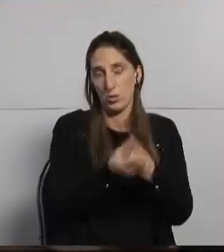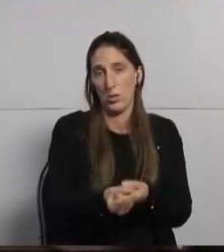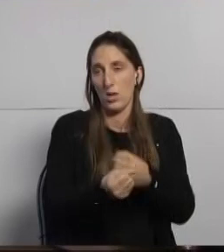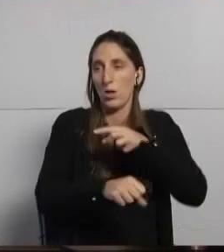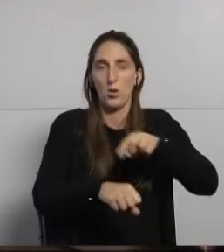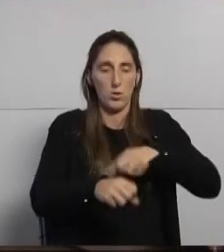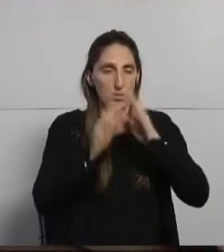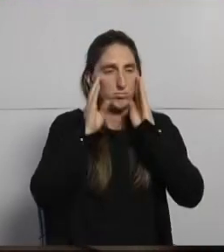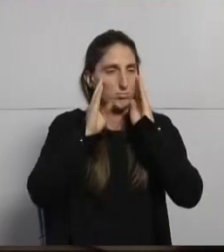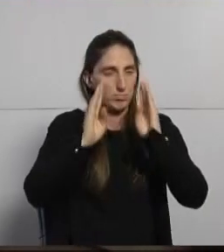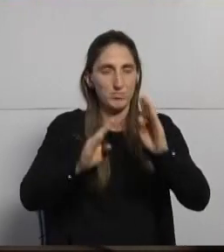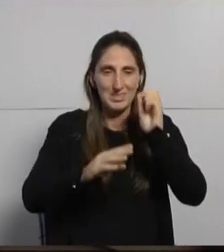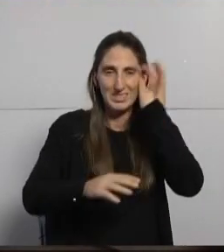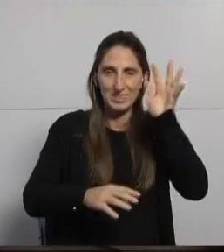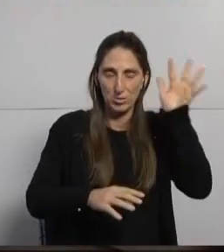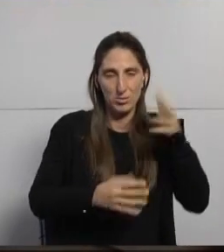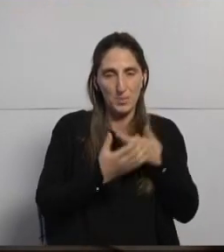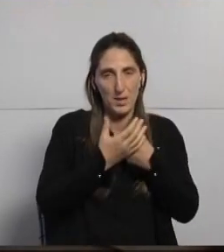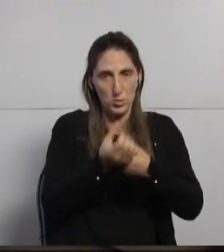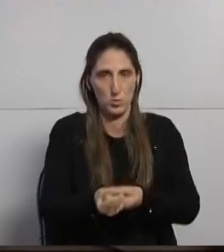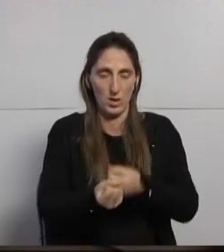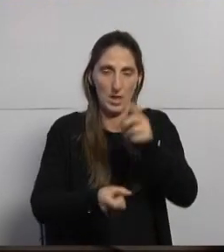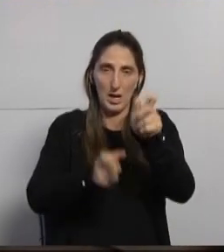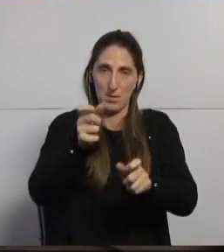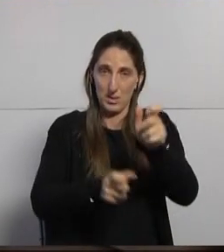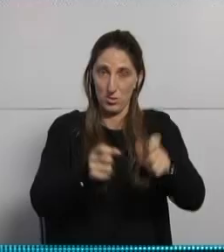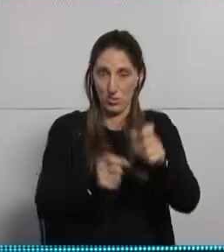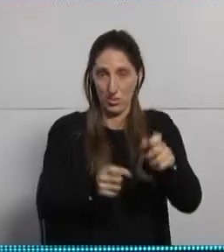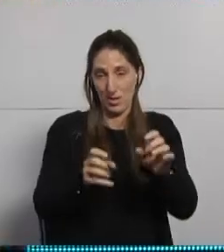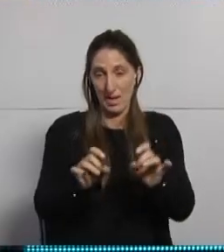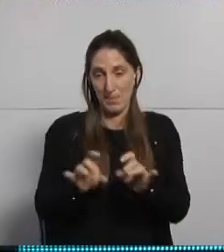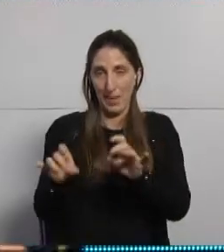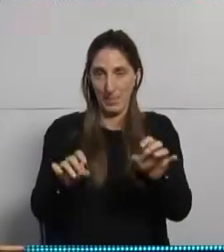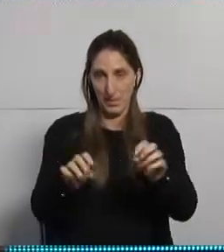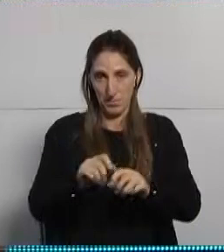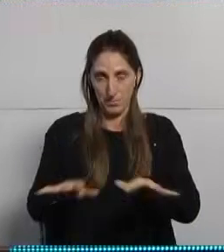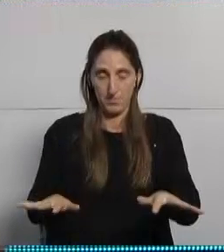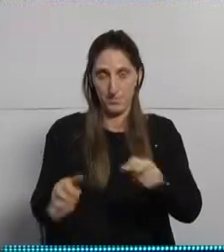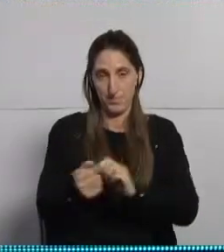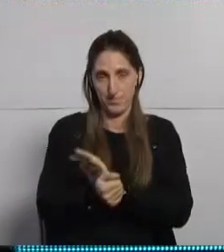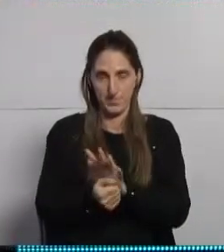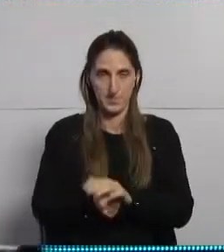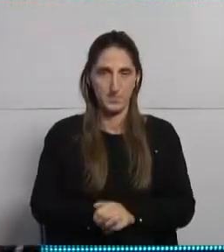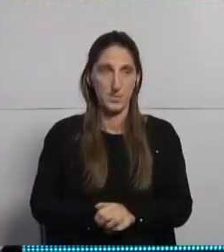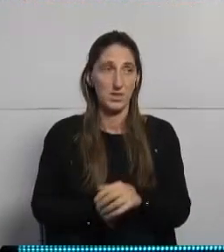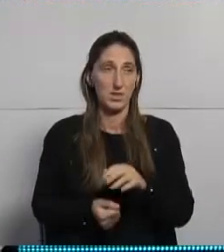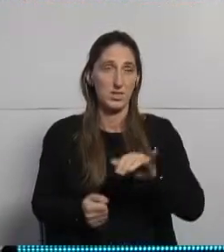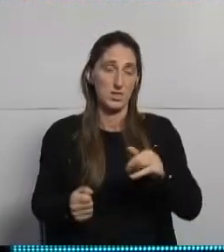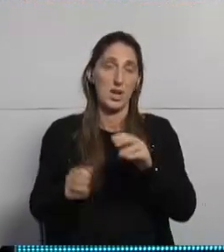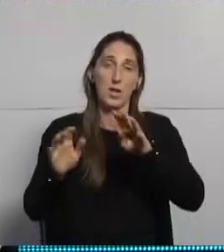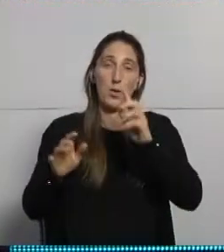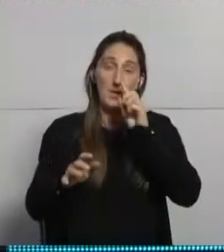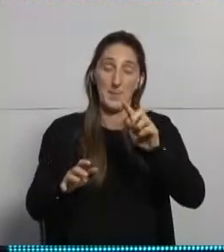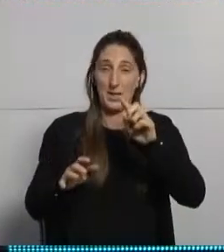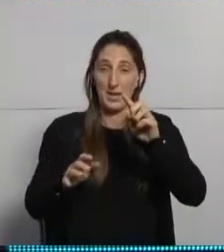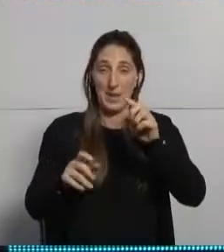horas de atención psicológica para ayudar a las personas a sobrellevar la crisis de la pandemia. Logramos procesar llevamos más de 90.000 mensajes procesados